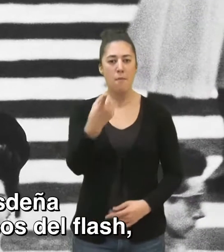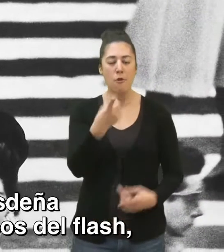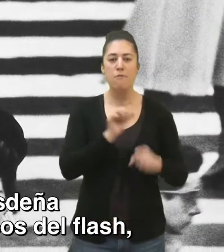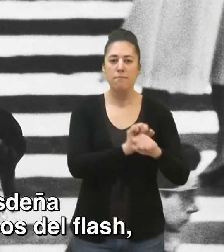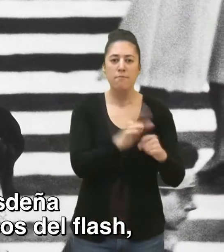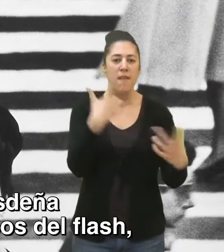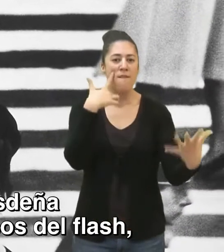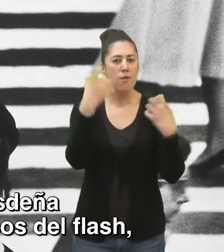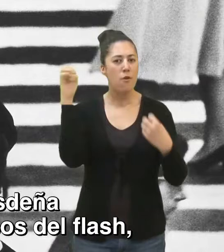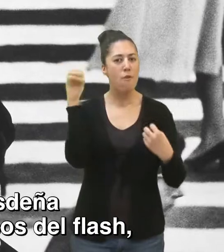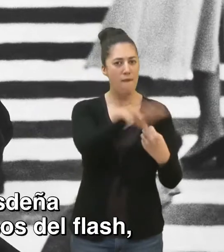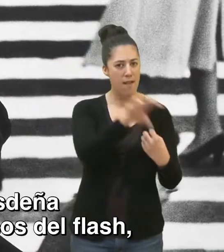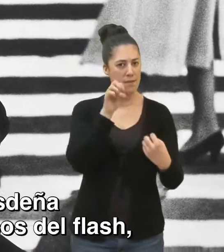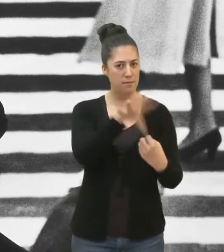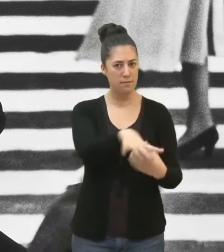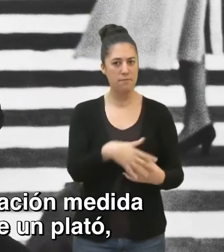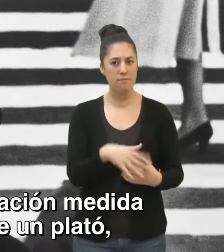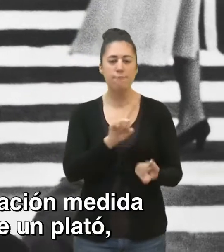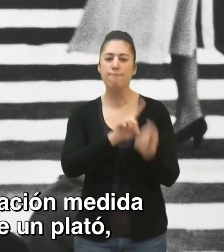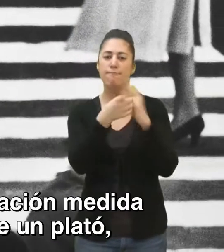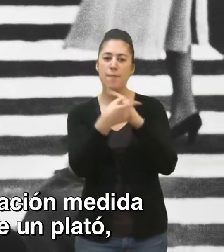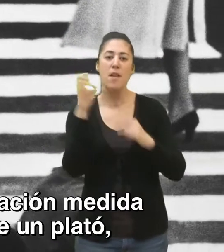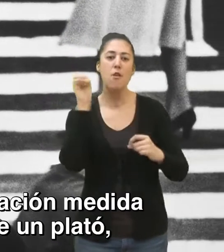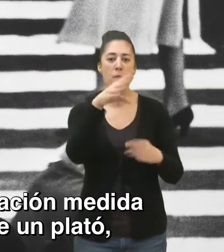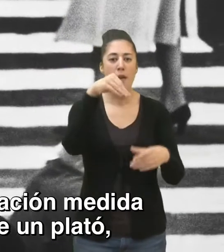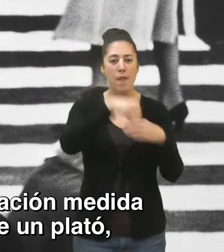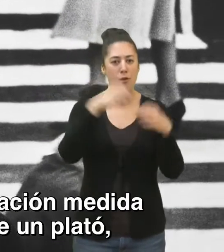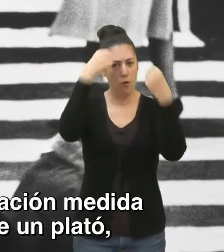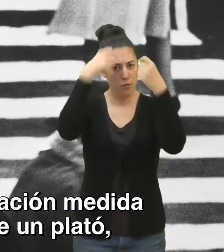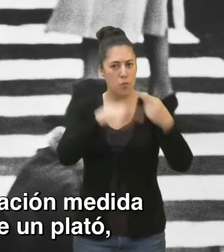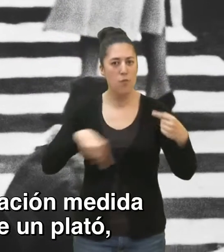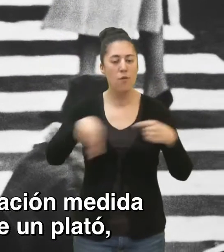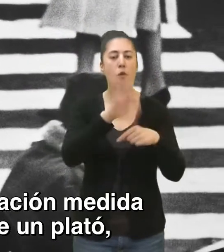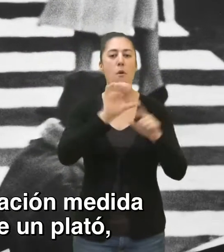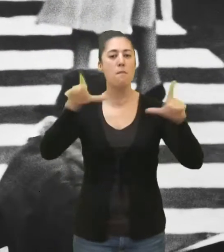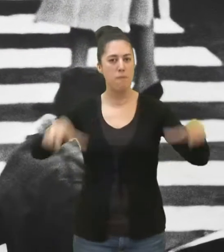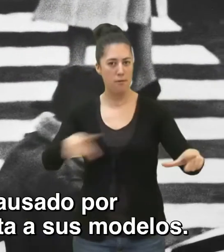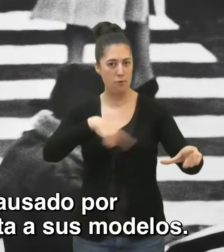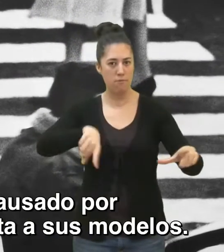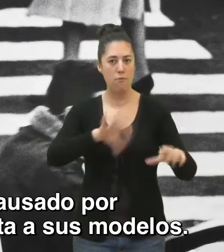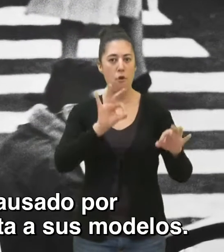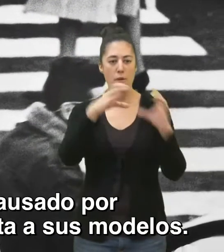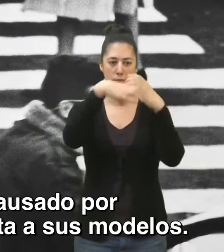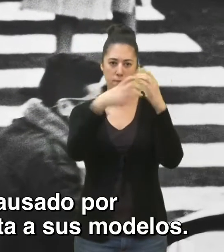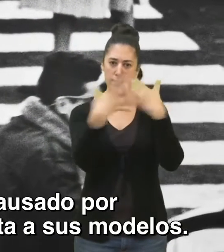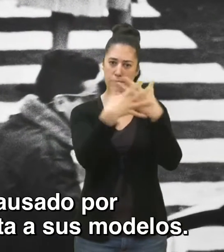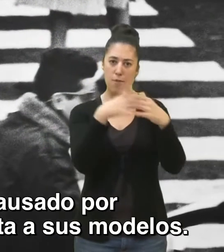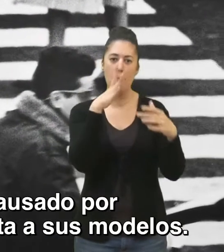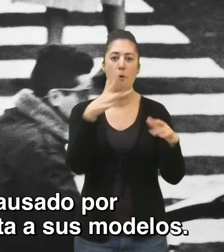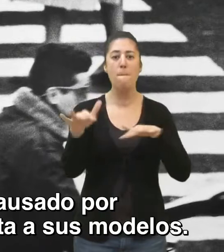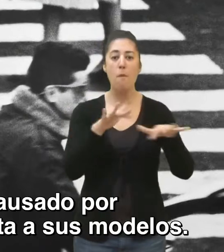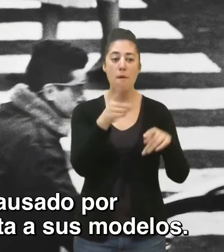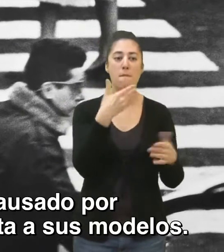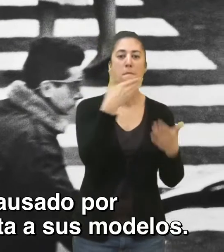Tampoco desdeña los efectos luminosos del flash, en lugar de la iluminación medida de un estudio o de un plató, o el desenfoque causado